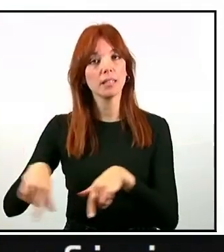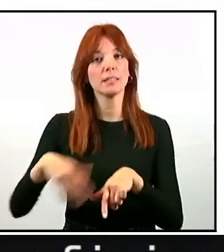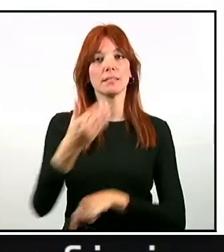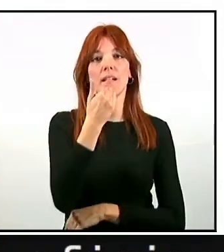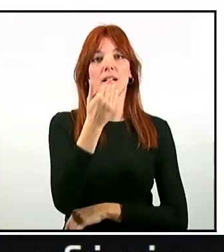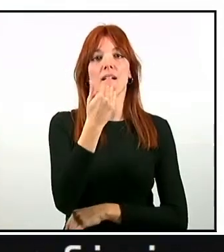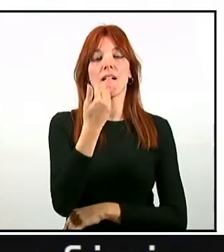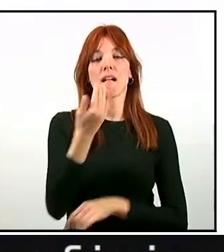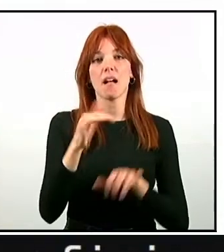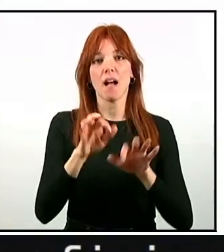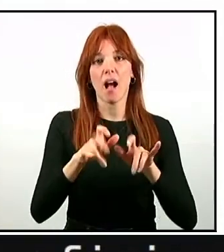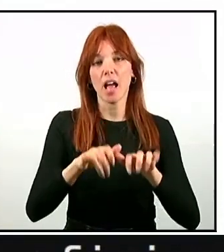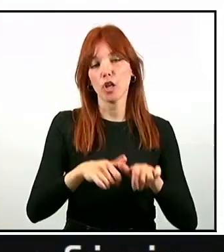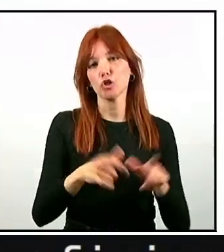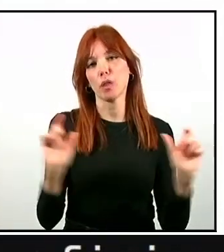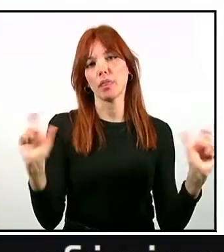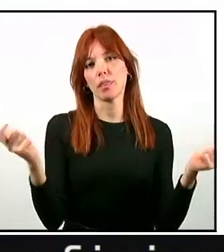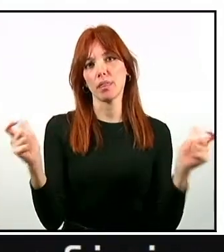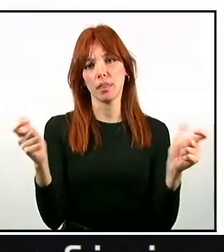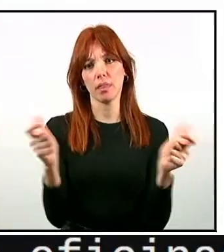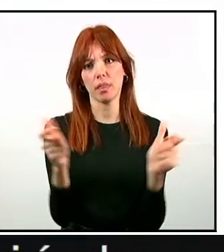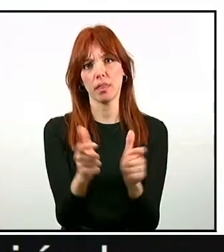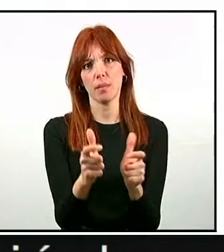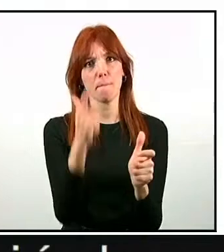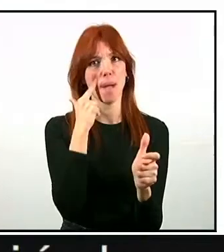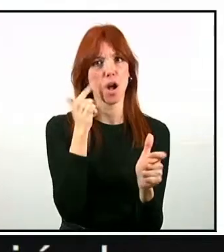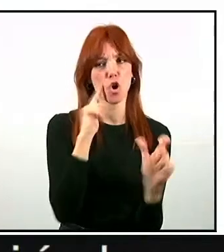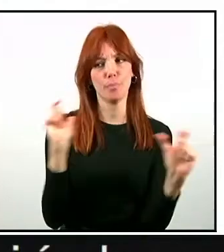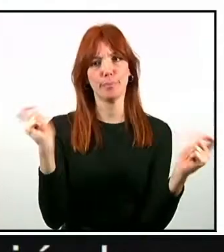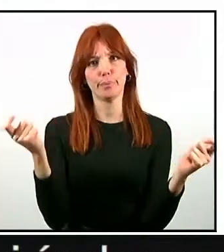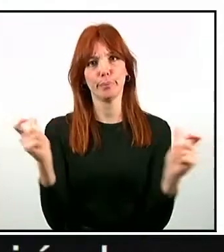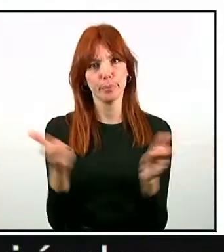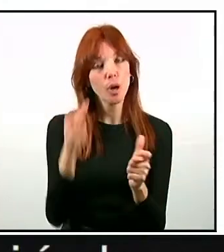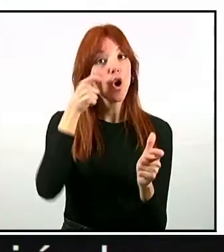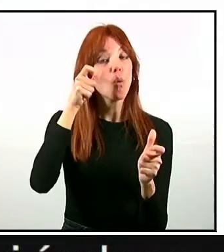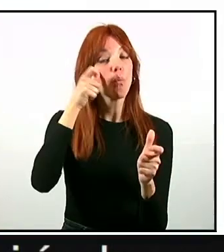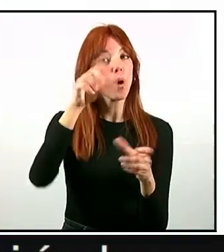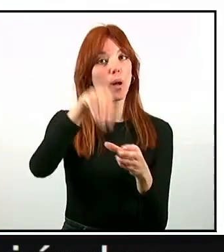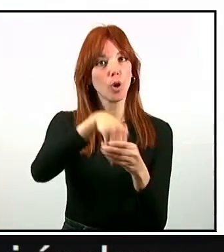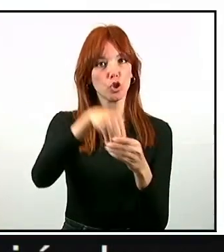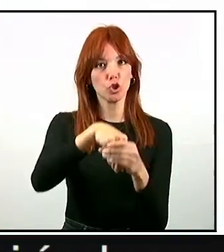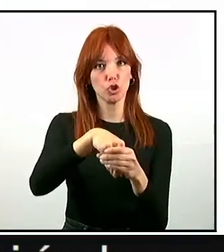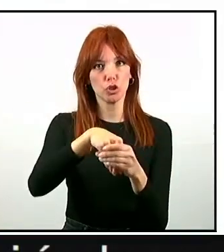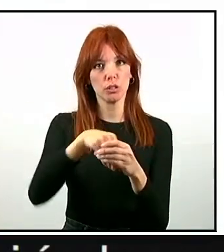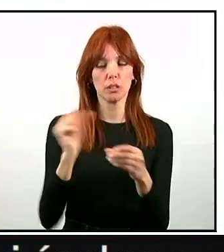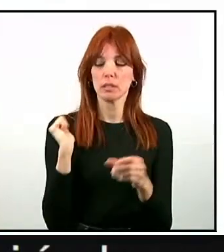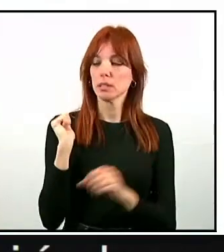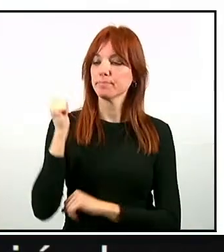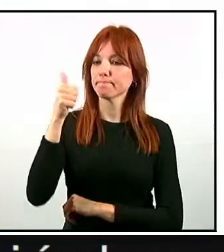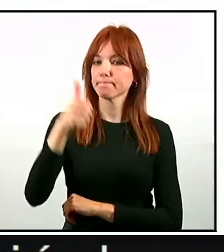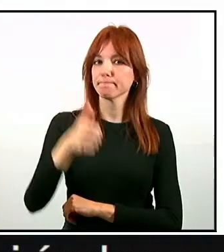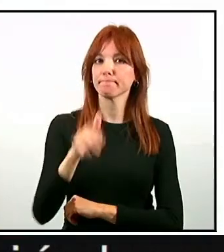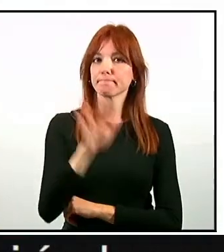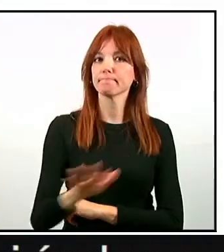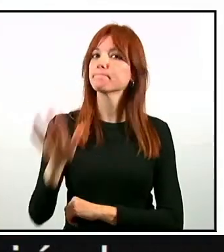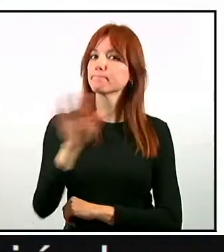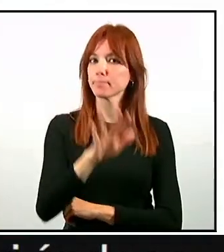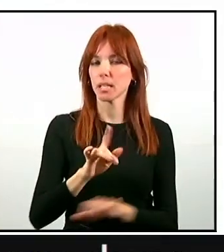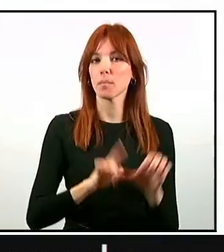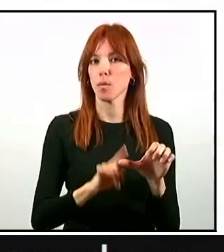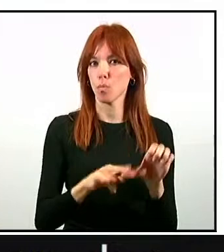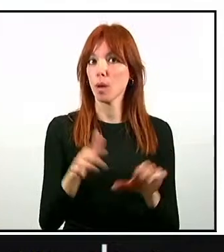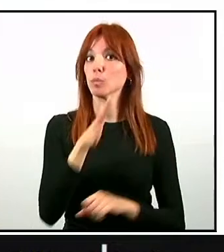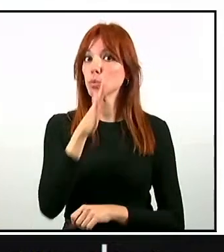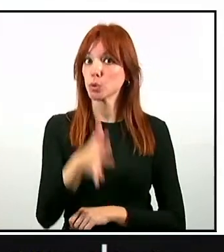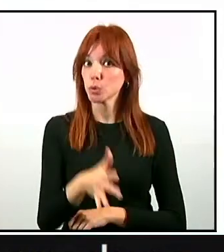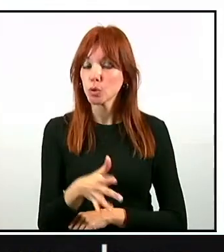cajeros automáticos ha ido reduciéndose en los municipios más rurales de Extremadura. Por